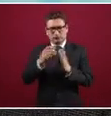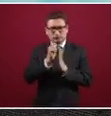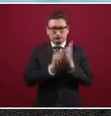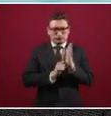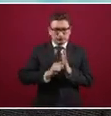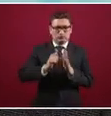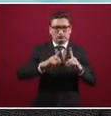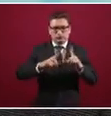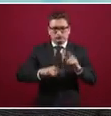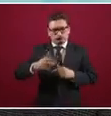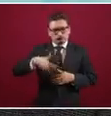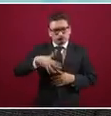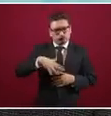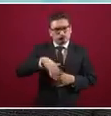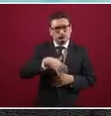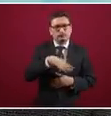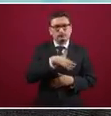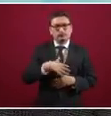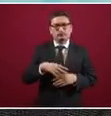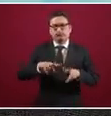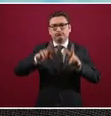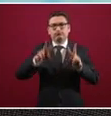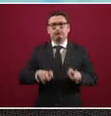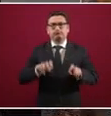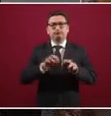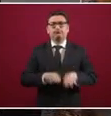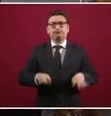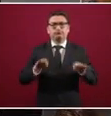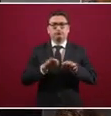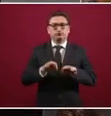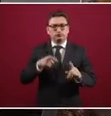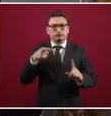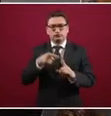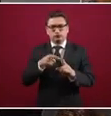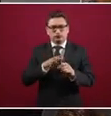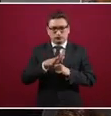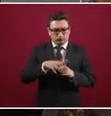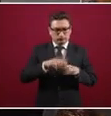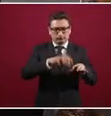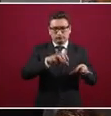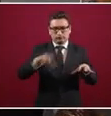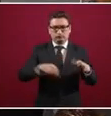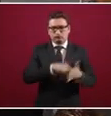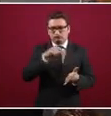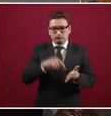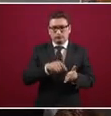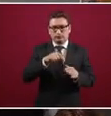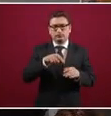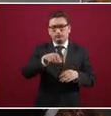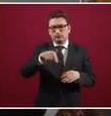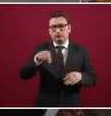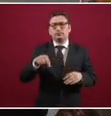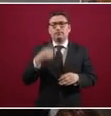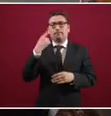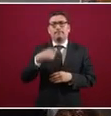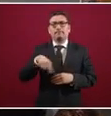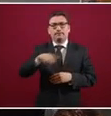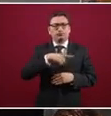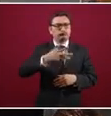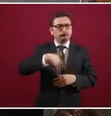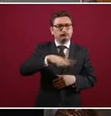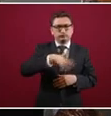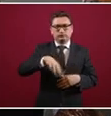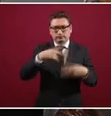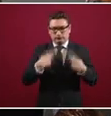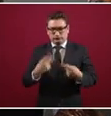búsqueda particularmente en los temas de la instalación de las comisiones locales búsqueda en el ejercicio de recursos y el